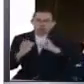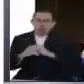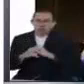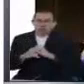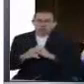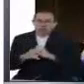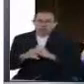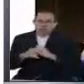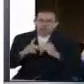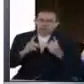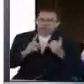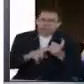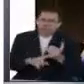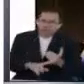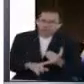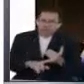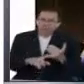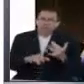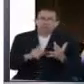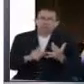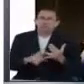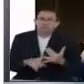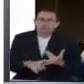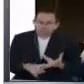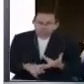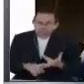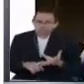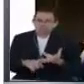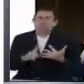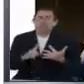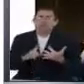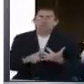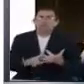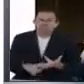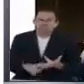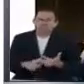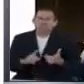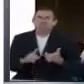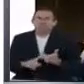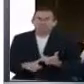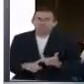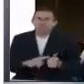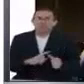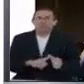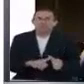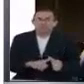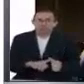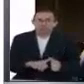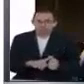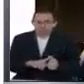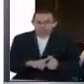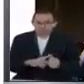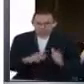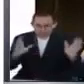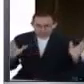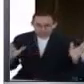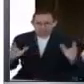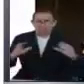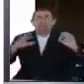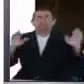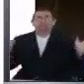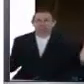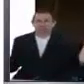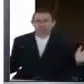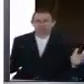Recuerden las 4 o 5 puertas. Pecado propio, maldiciones generacionales, brujerías, pactos, traumas, ¿ok? Esas